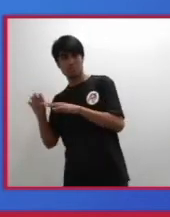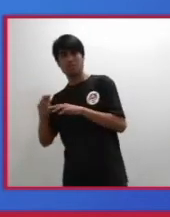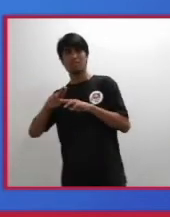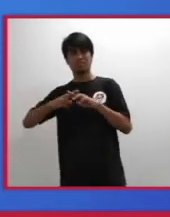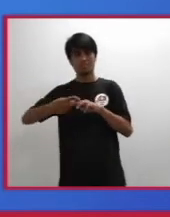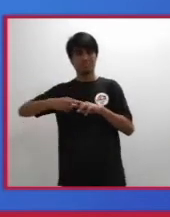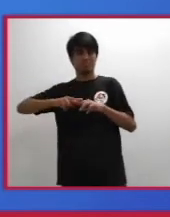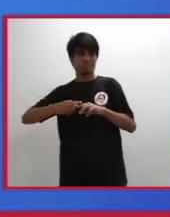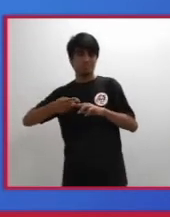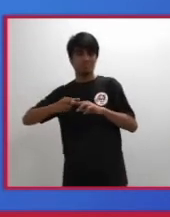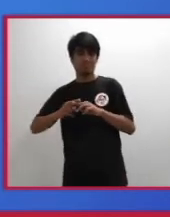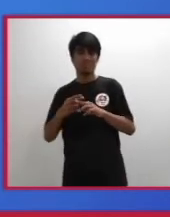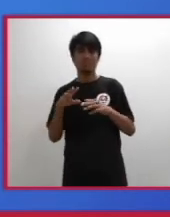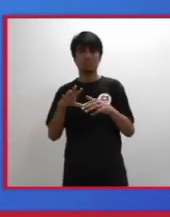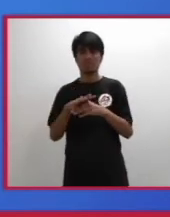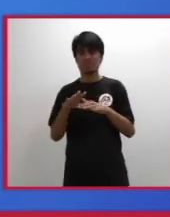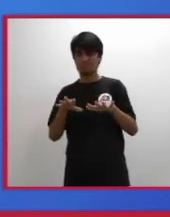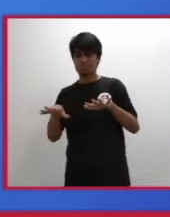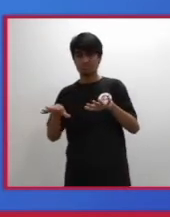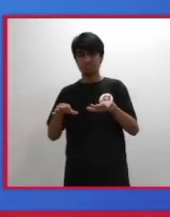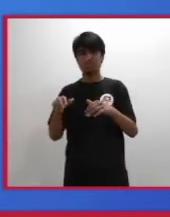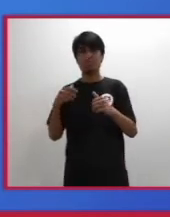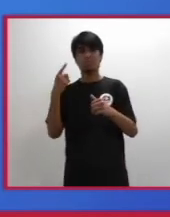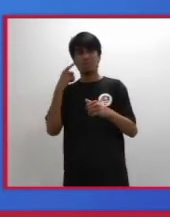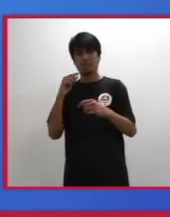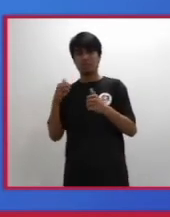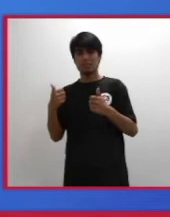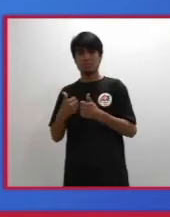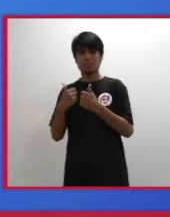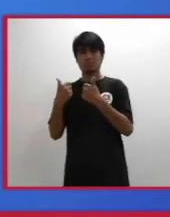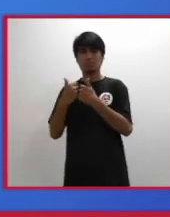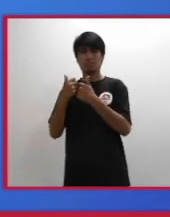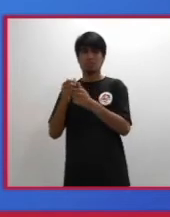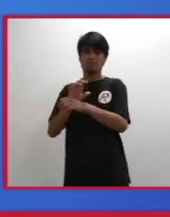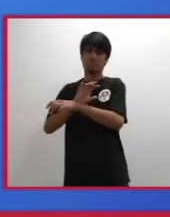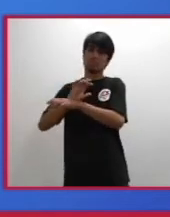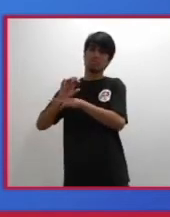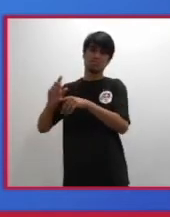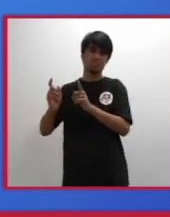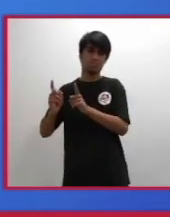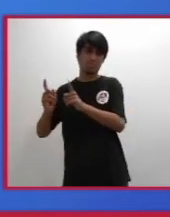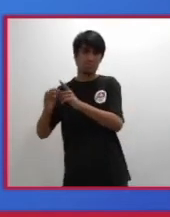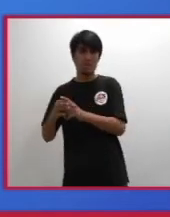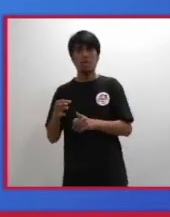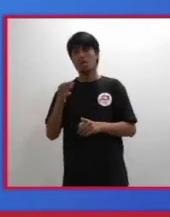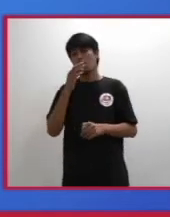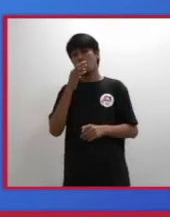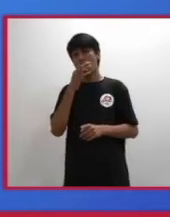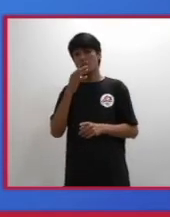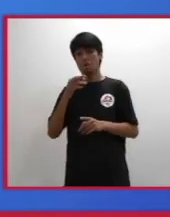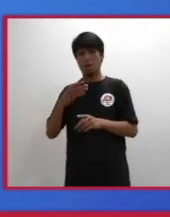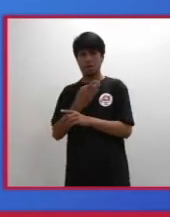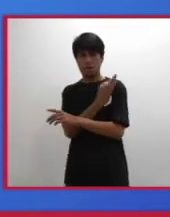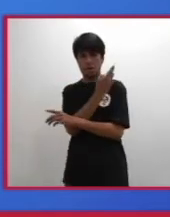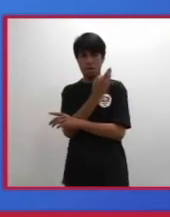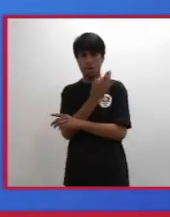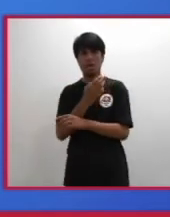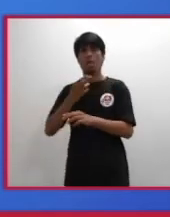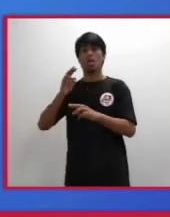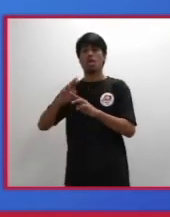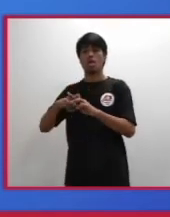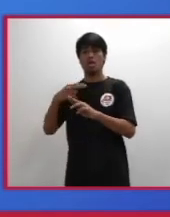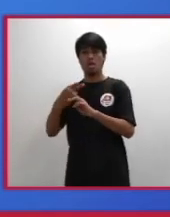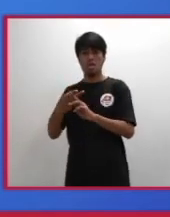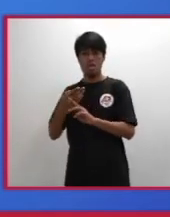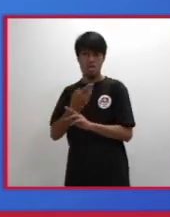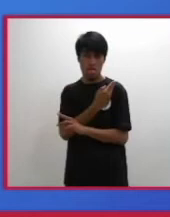el manejo es un proceso de mejora continua, porque si vuelve a suceder es porque no es necesario, no